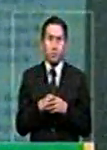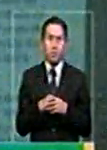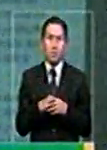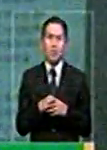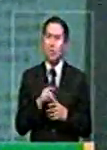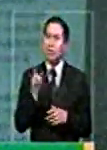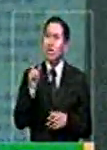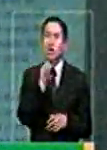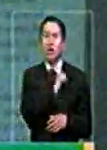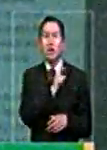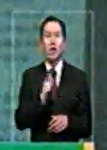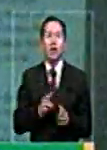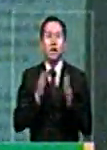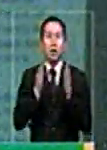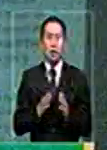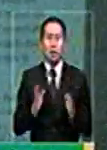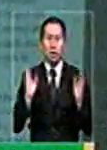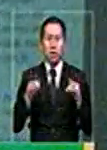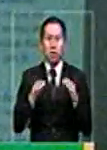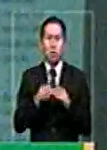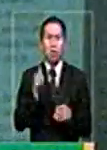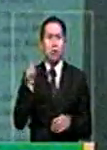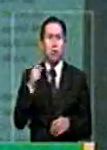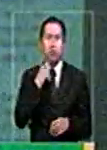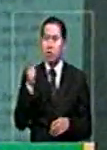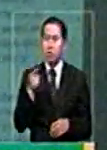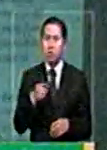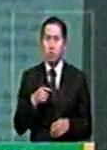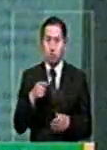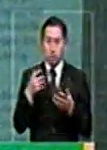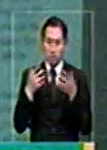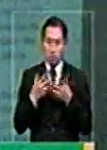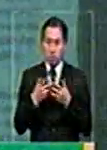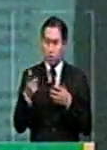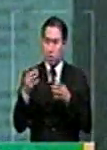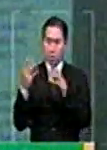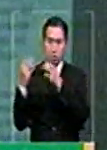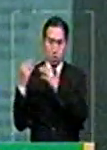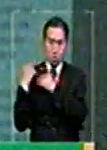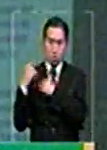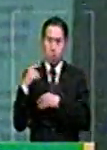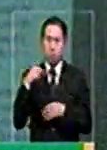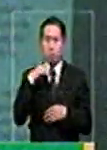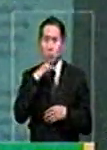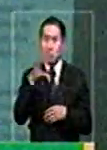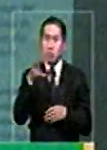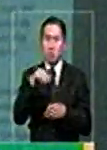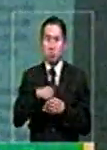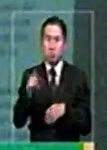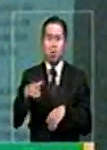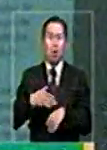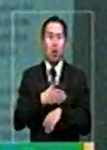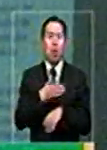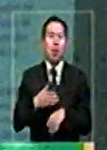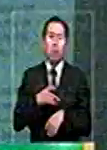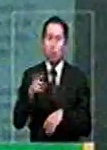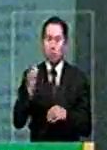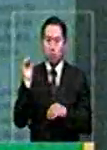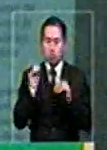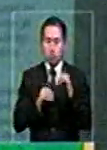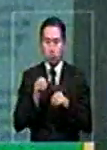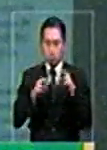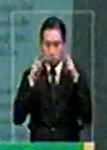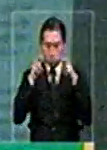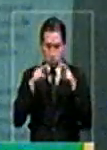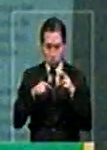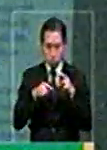mismo alcalde, ¿qué dice? Reconoce que la empresa encargada del relleno tardó demasiado en elaborar un